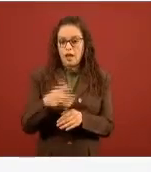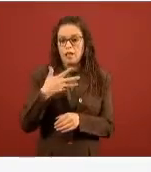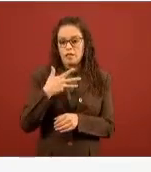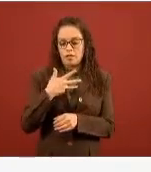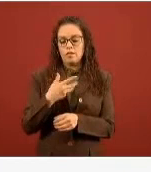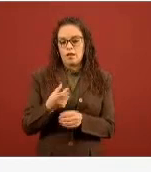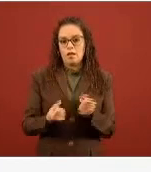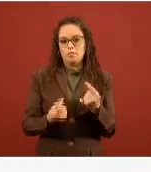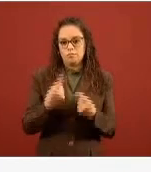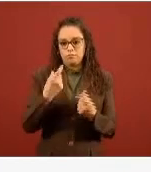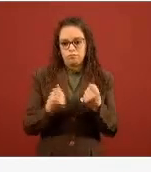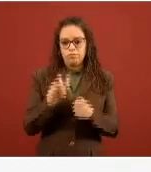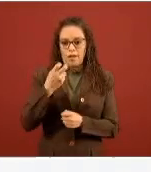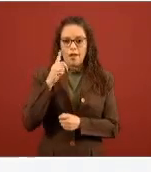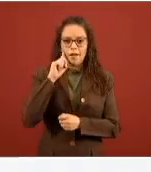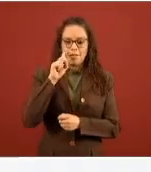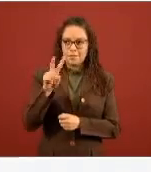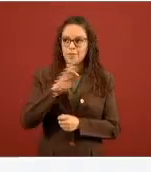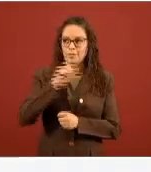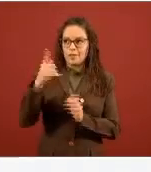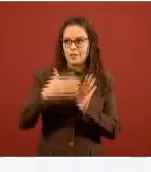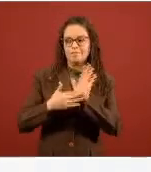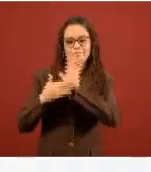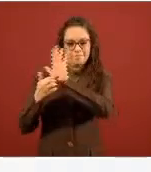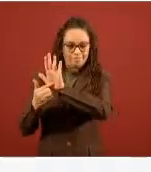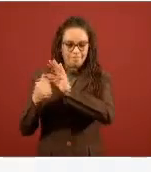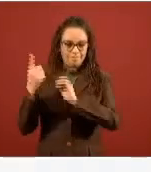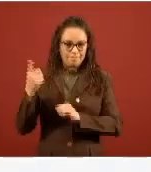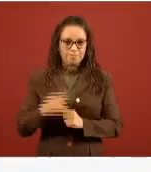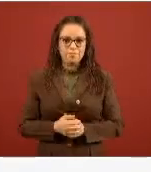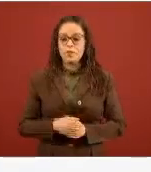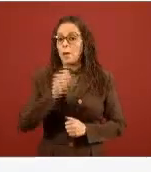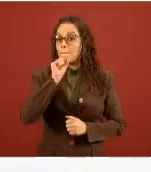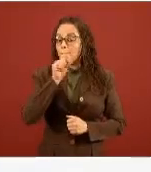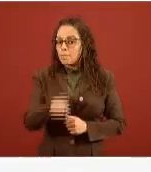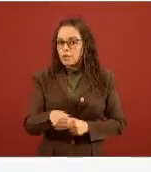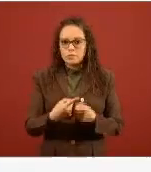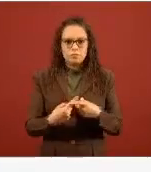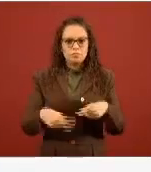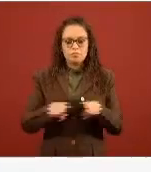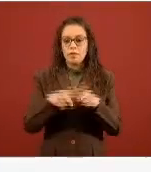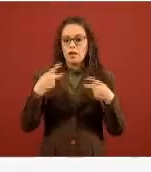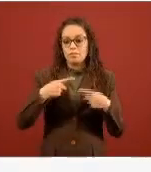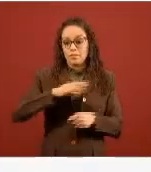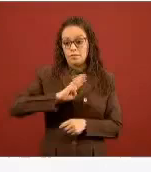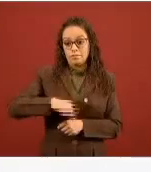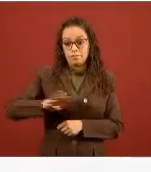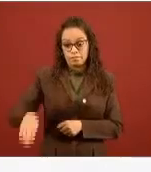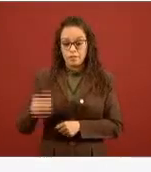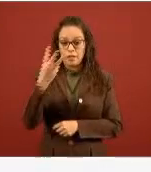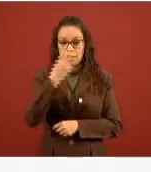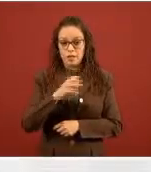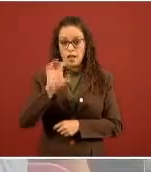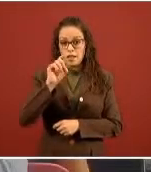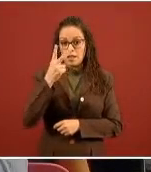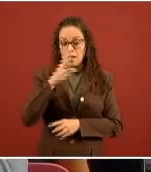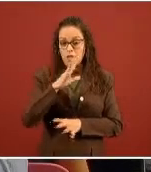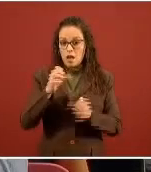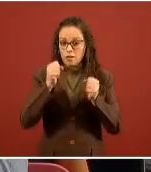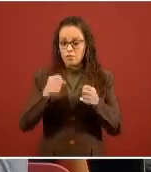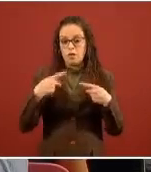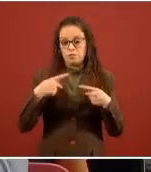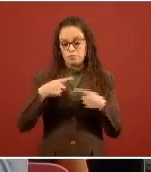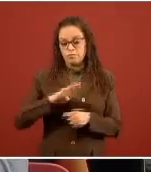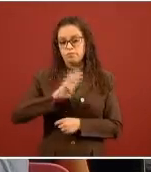las clasificaciones que aquí vemos. Igual sucede con las defunciones. Hoy tenemos 332 defunciones confirmadas